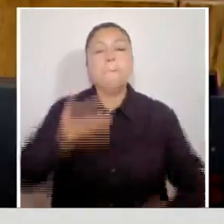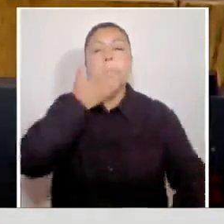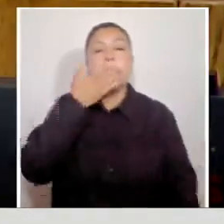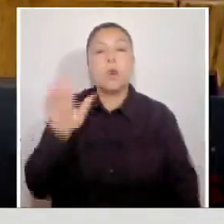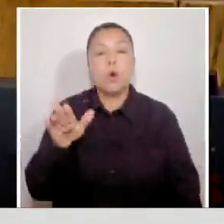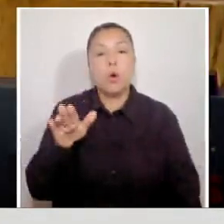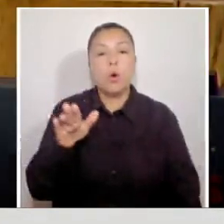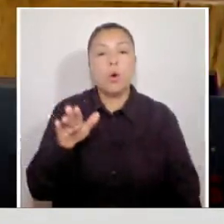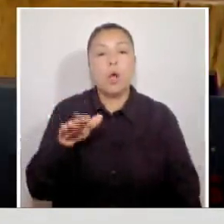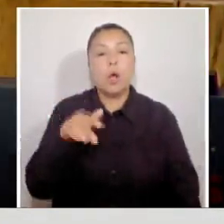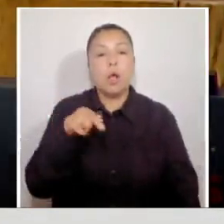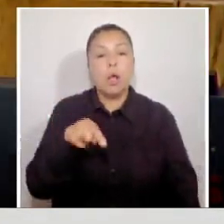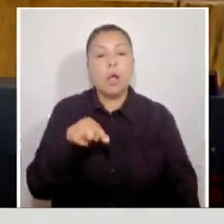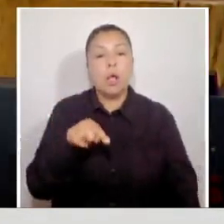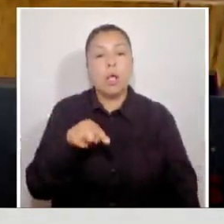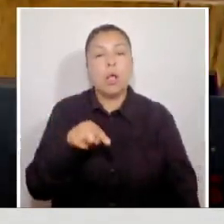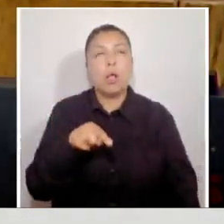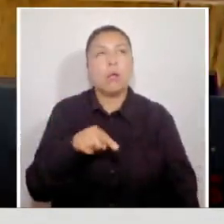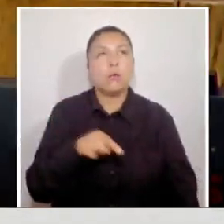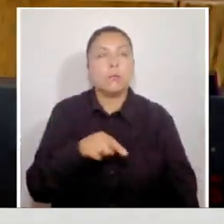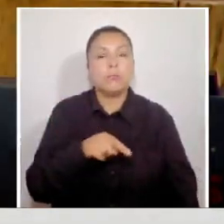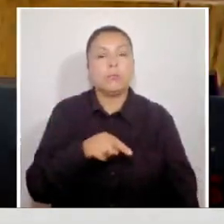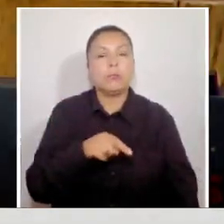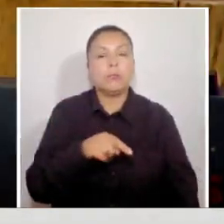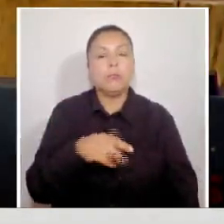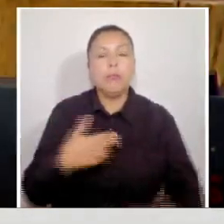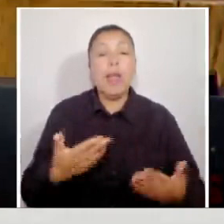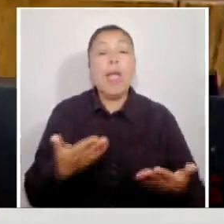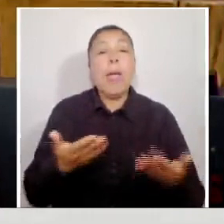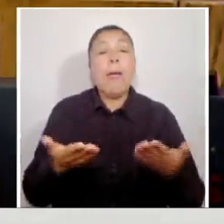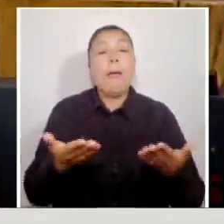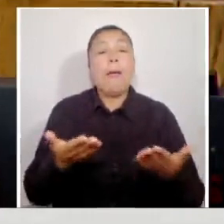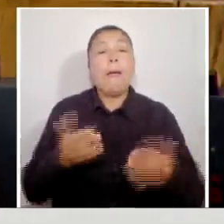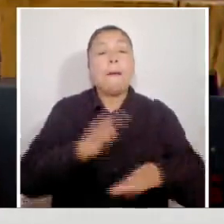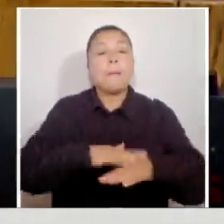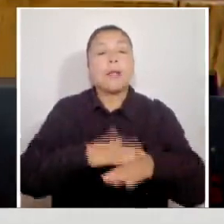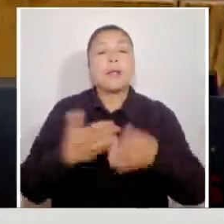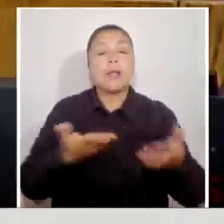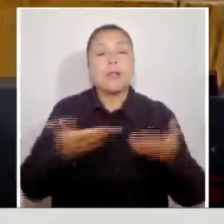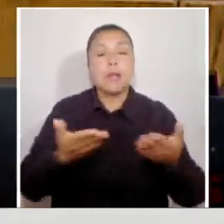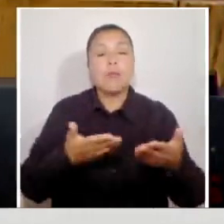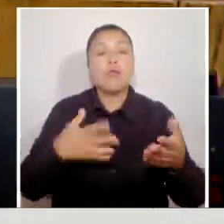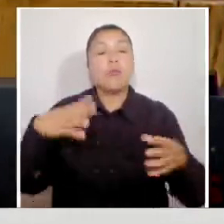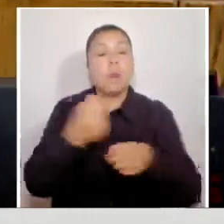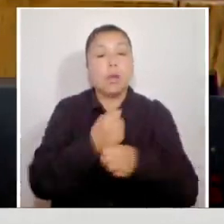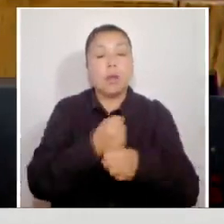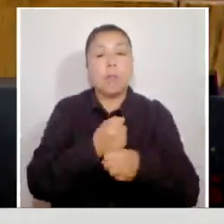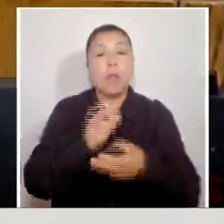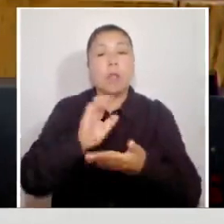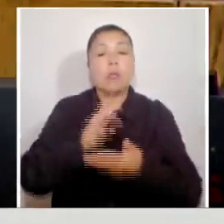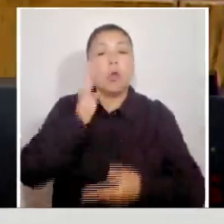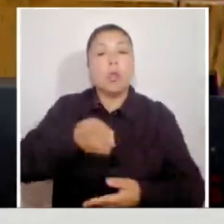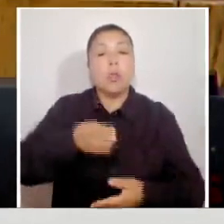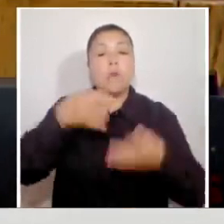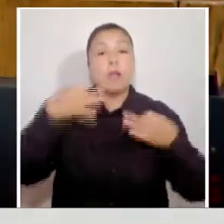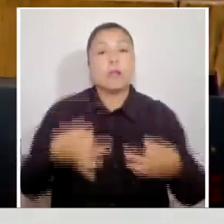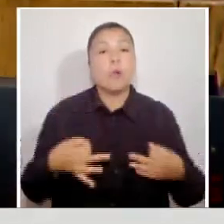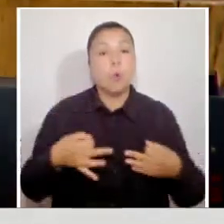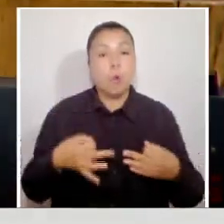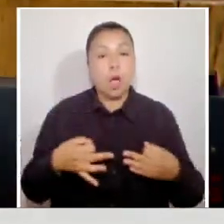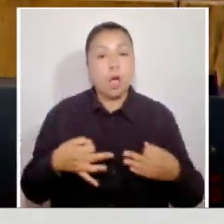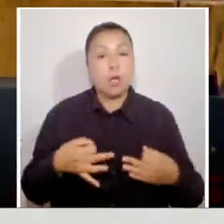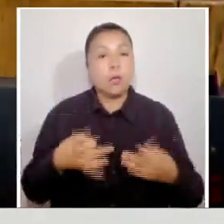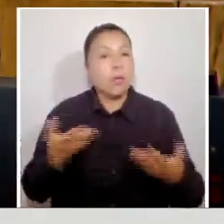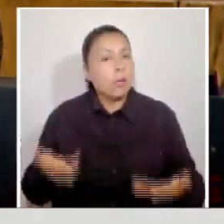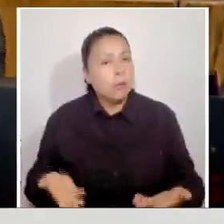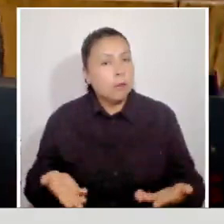este todos los tipos de Servicios que presta el estado de manera más inclusiva el estado a su vez debe asegurar el que no